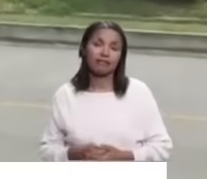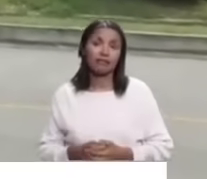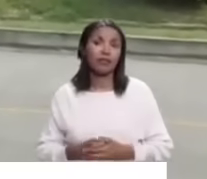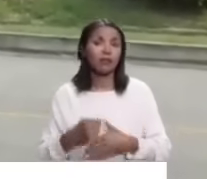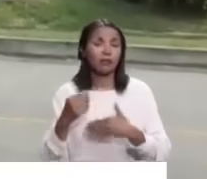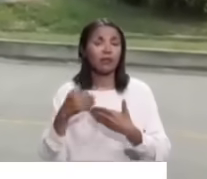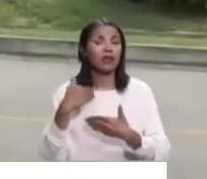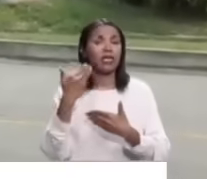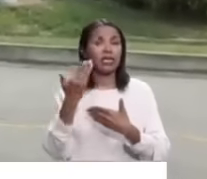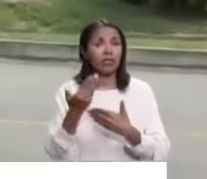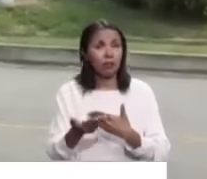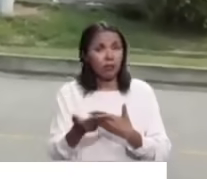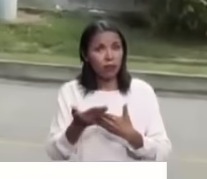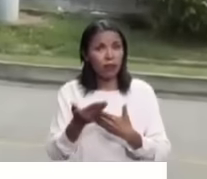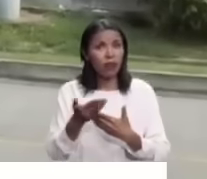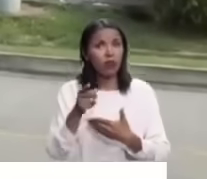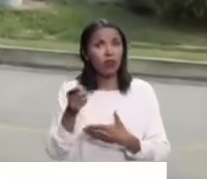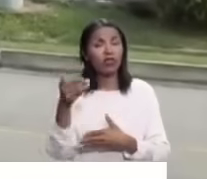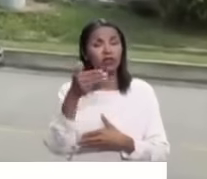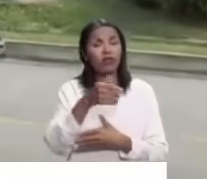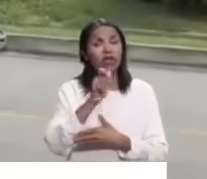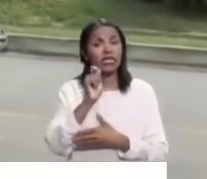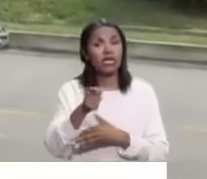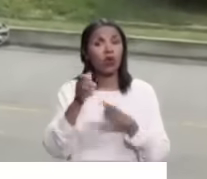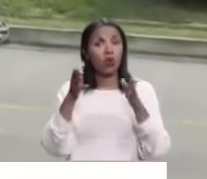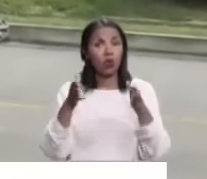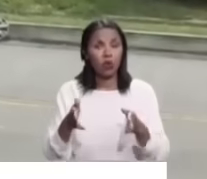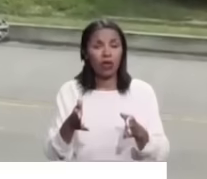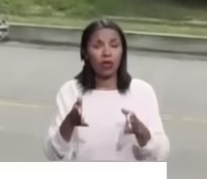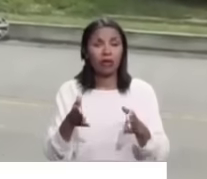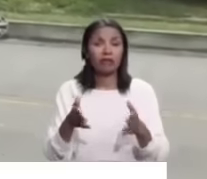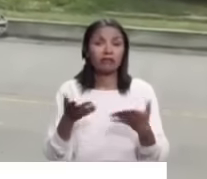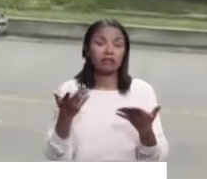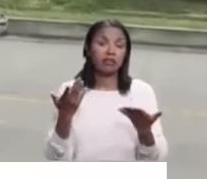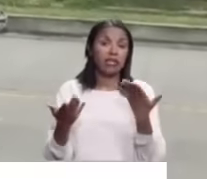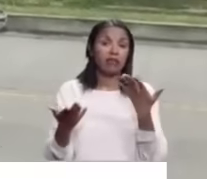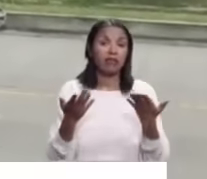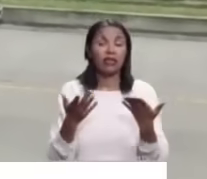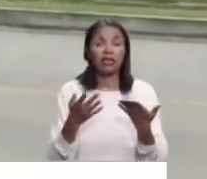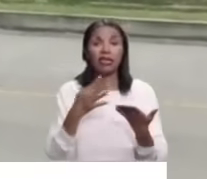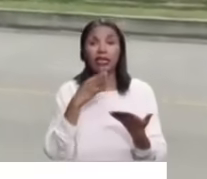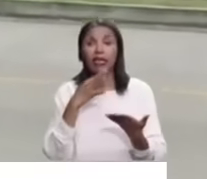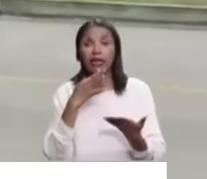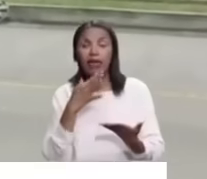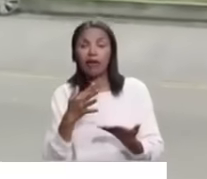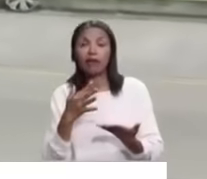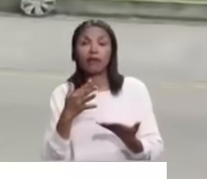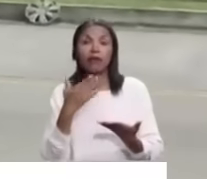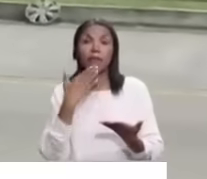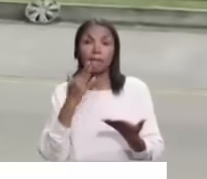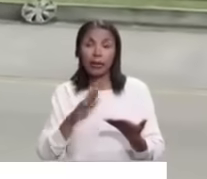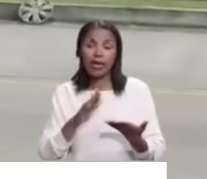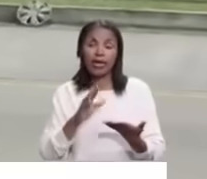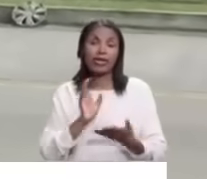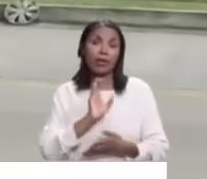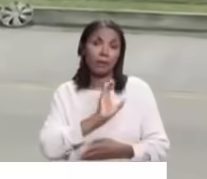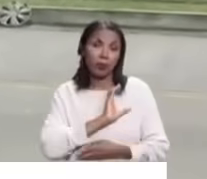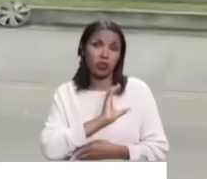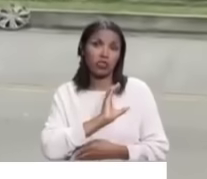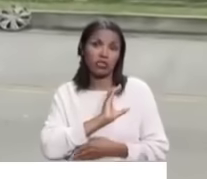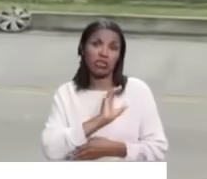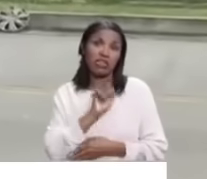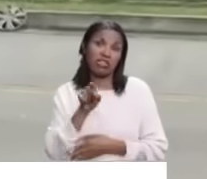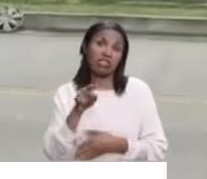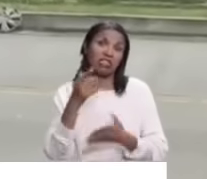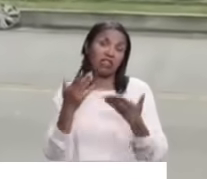posteriormente también pesa en la judicialización de esta acción policial, que posteriormente queda